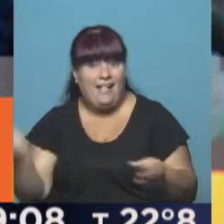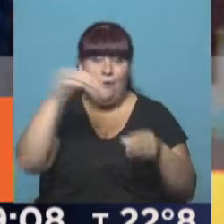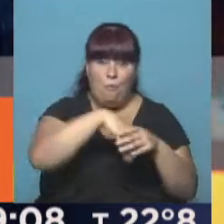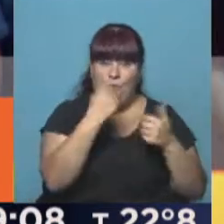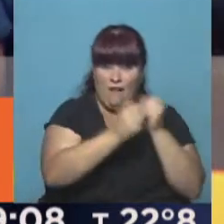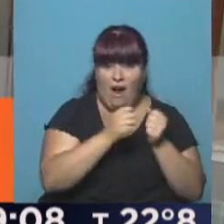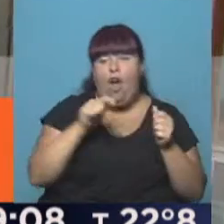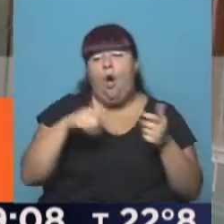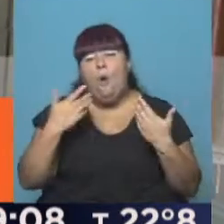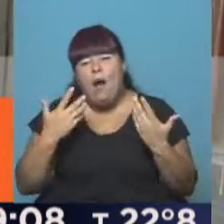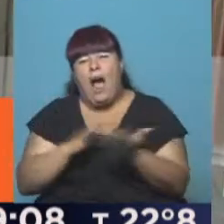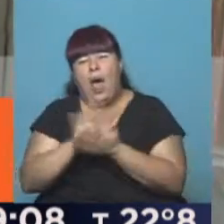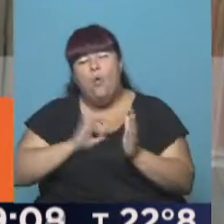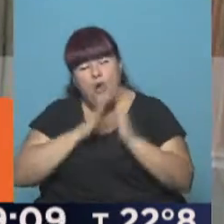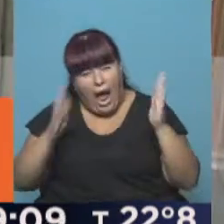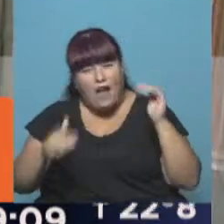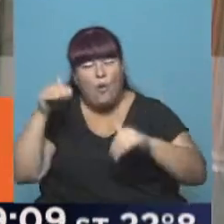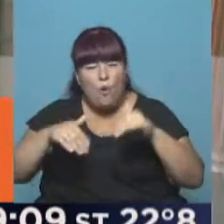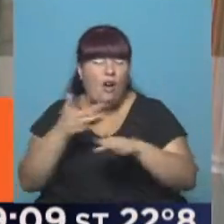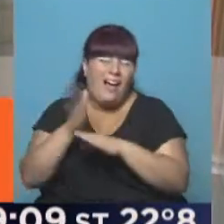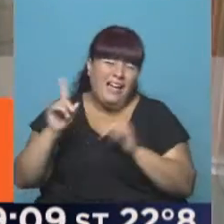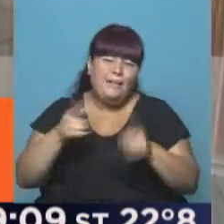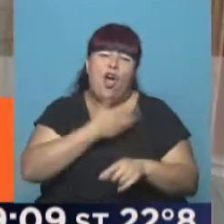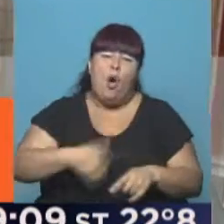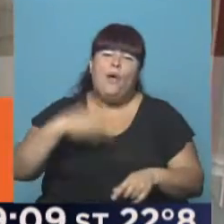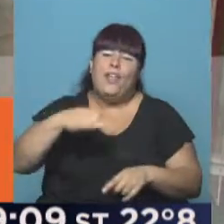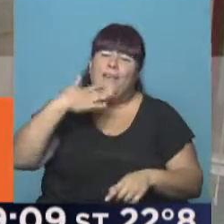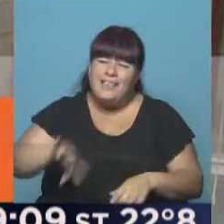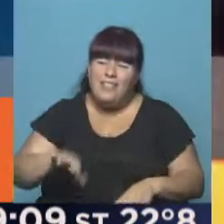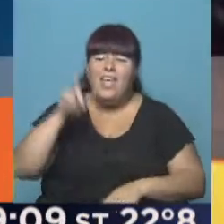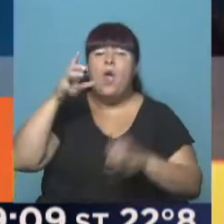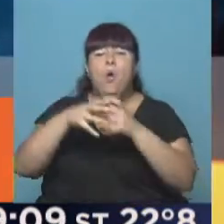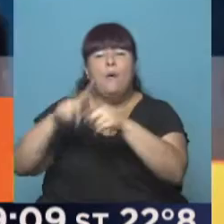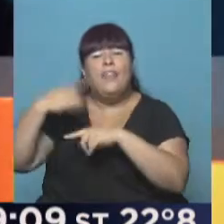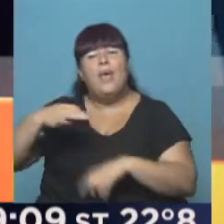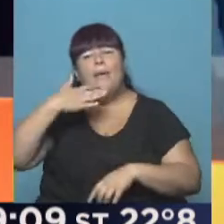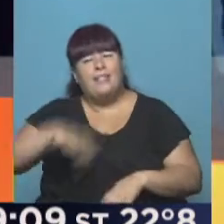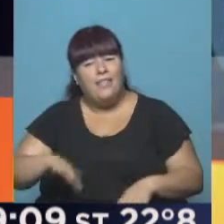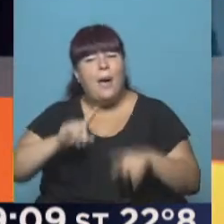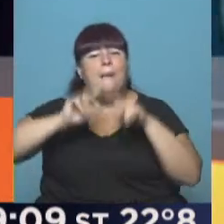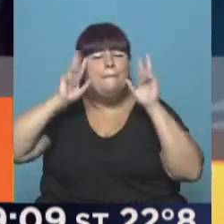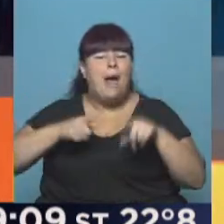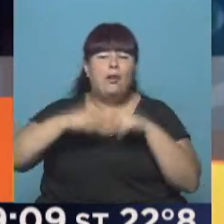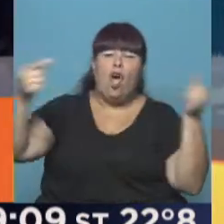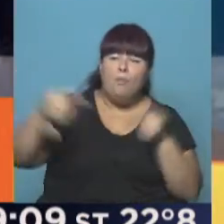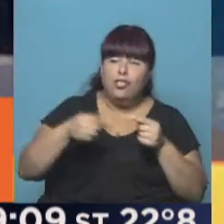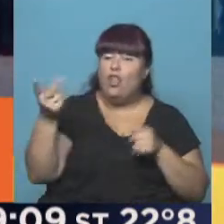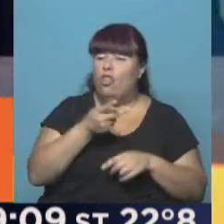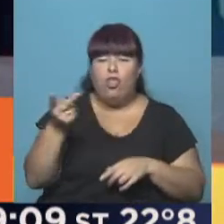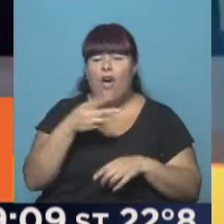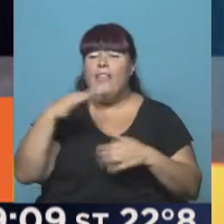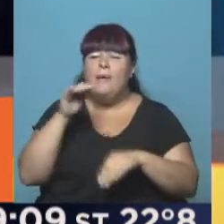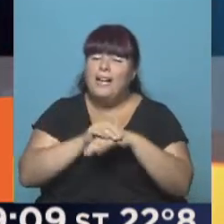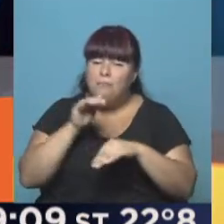o para que podamos tener un año al ser electoral y así que el gobierno entienda que los partidos se entiendan también políticos de la oposición que tienen que